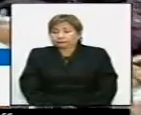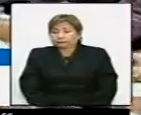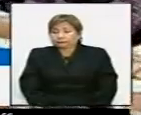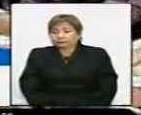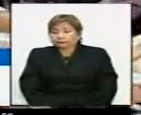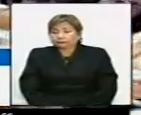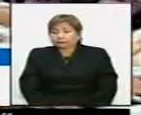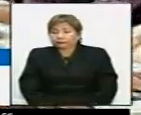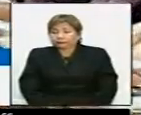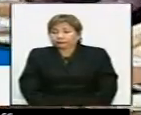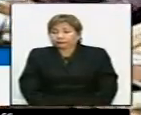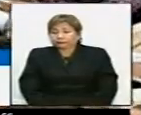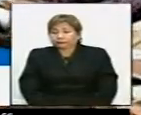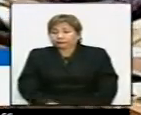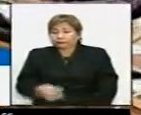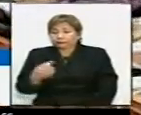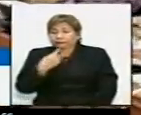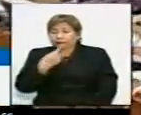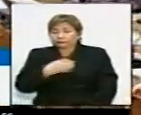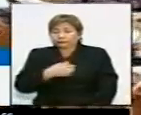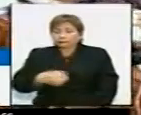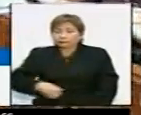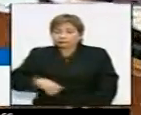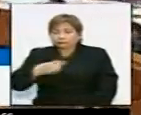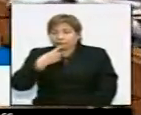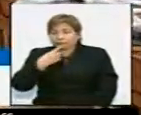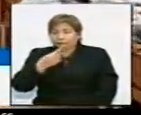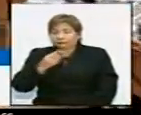comisión, solo quiero, por favor, dejar